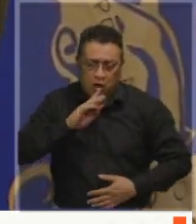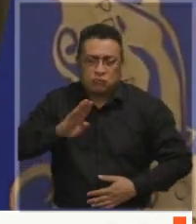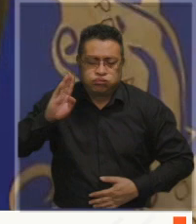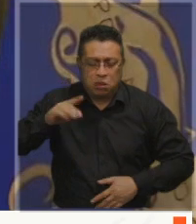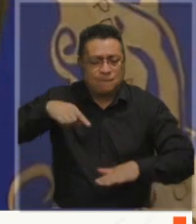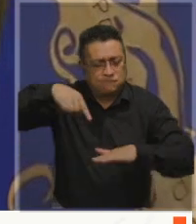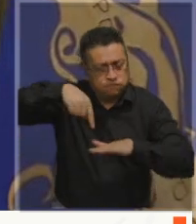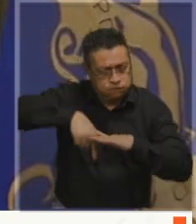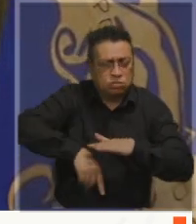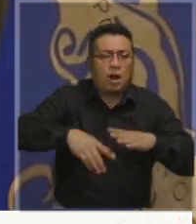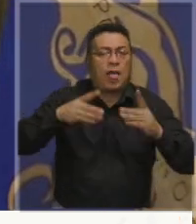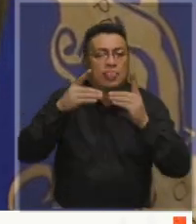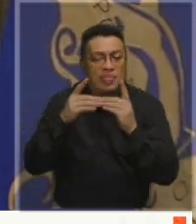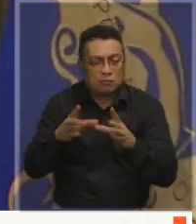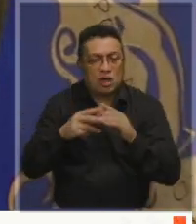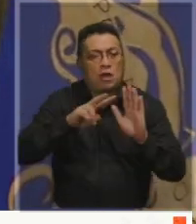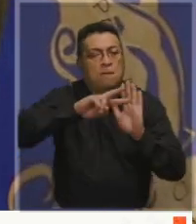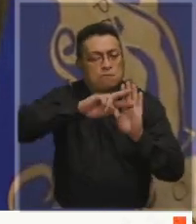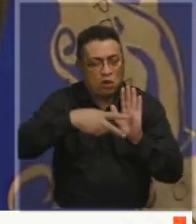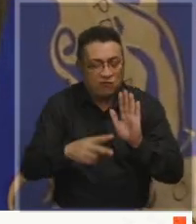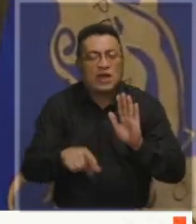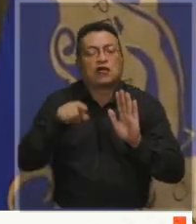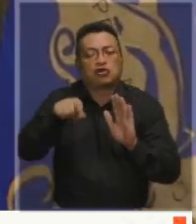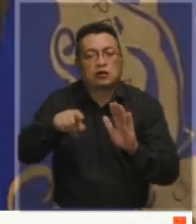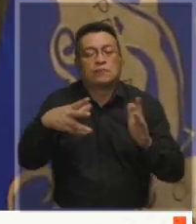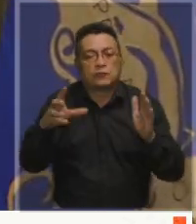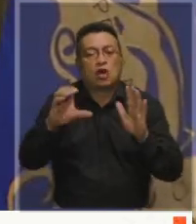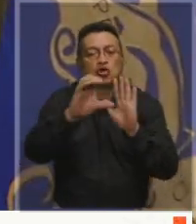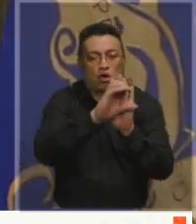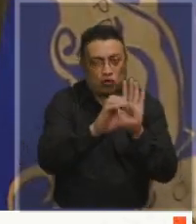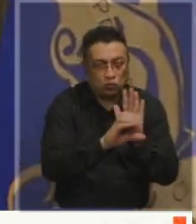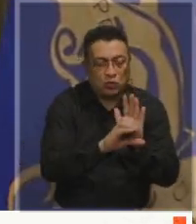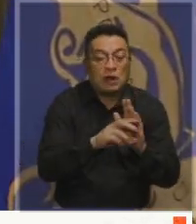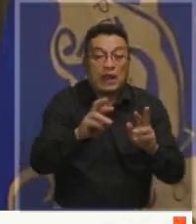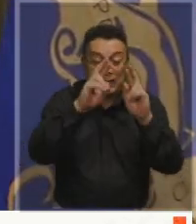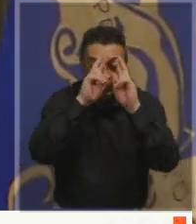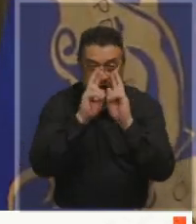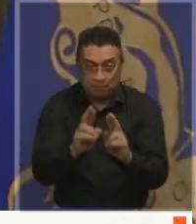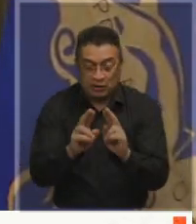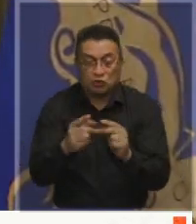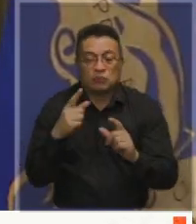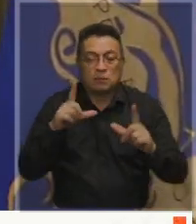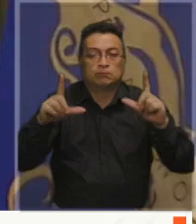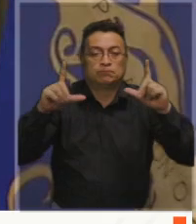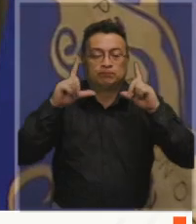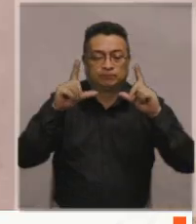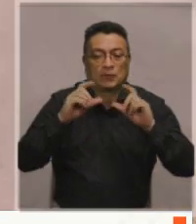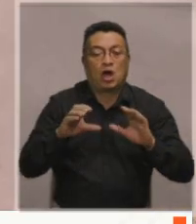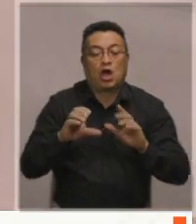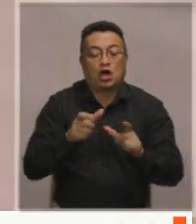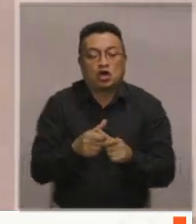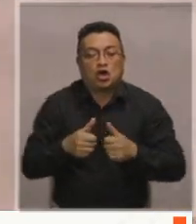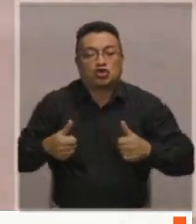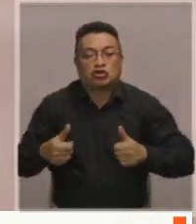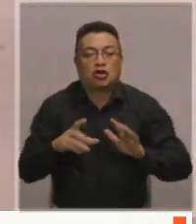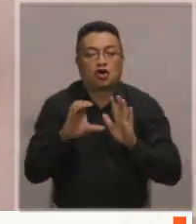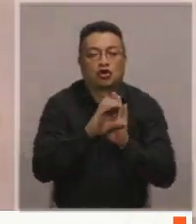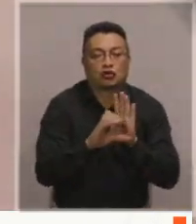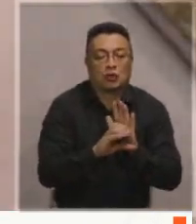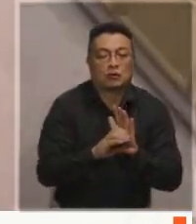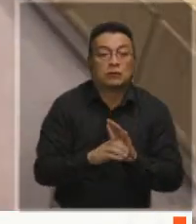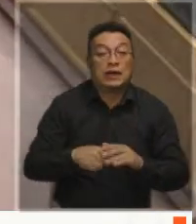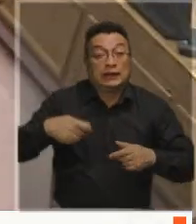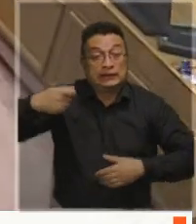la profundización democrática las modificaciones del marco constitucional el respeto por el protagonismo del Consejo constitucional los senadores